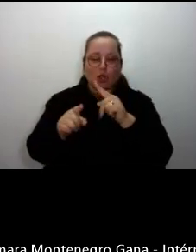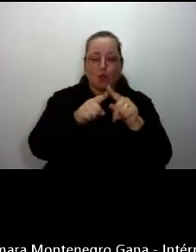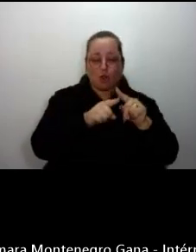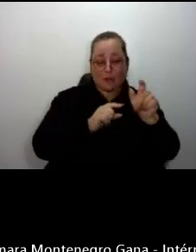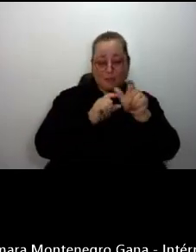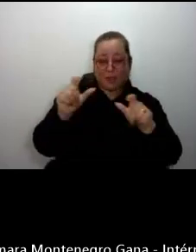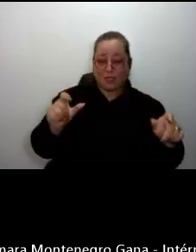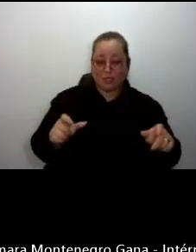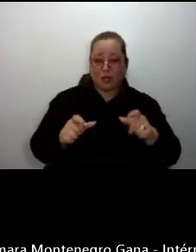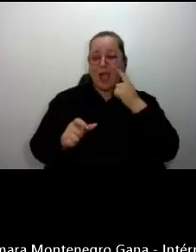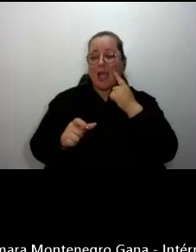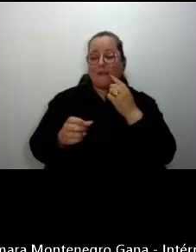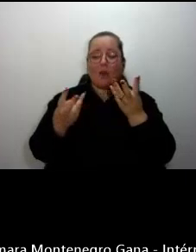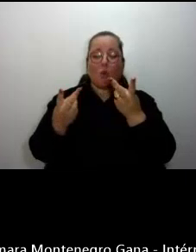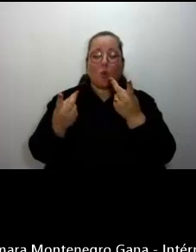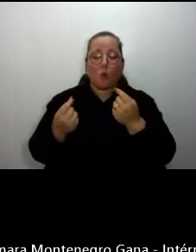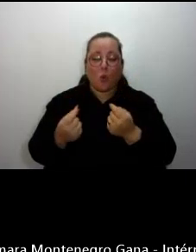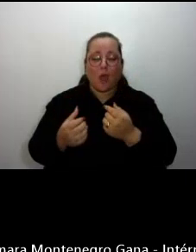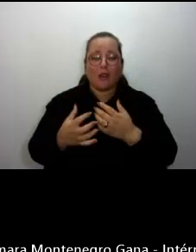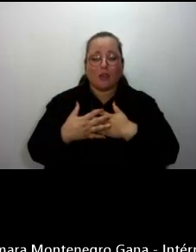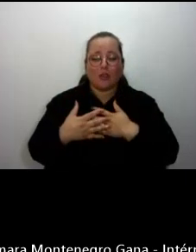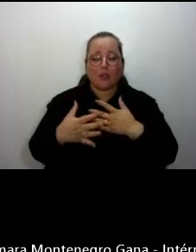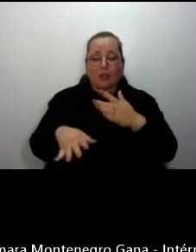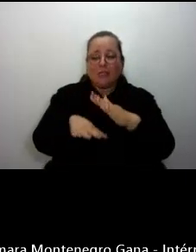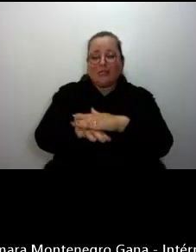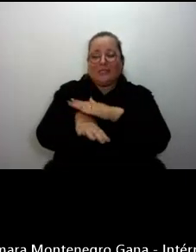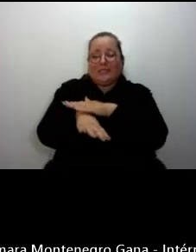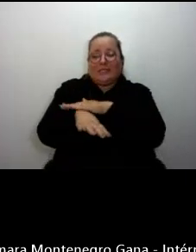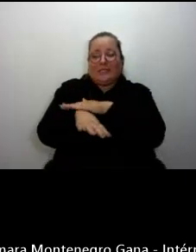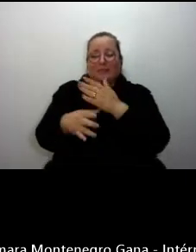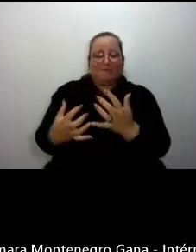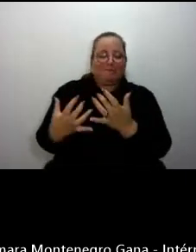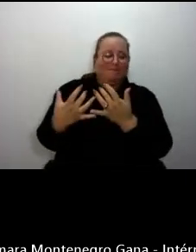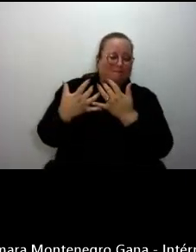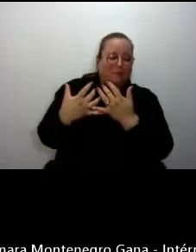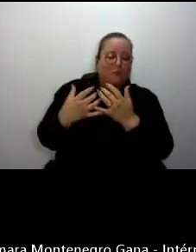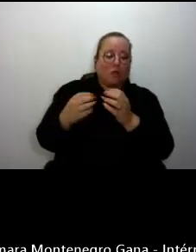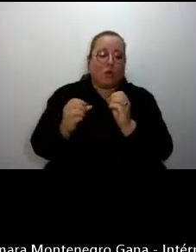carga sensorial, o sea, el control sensorial, ¿verdad?, o el control de las demandas de